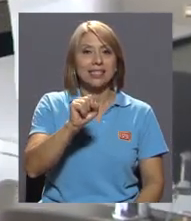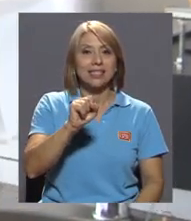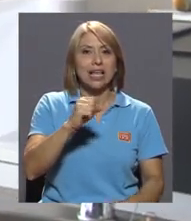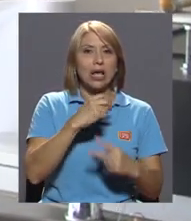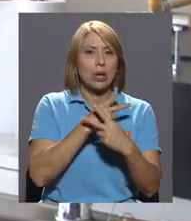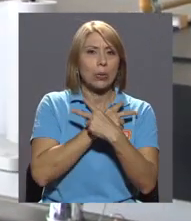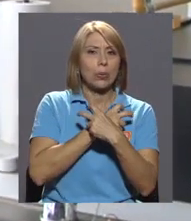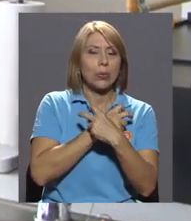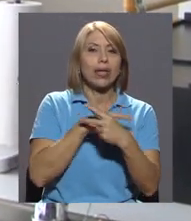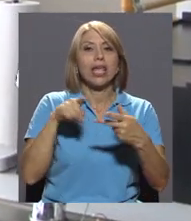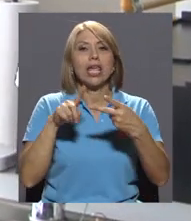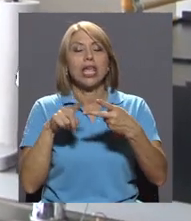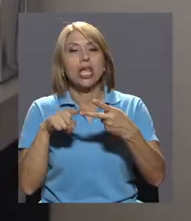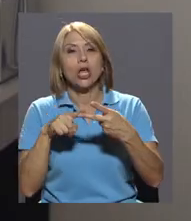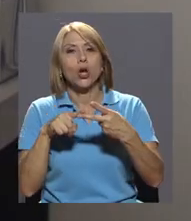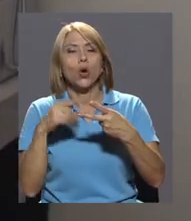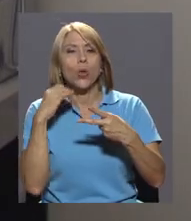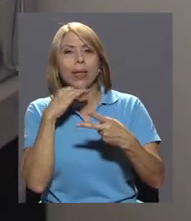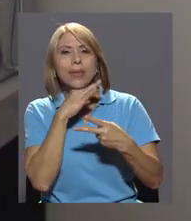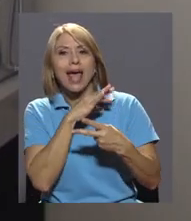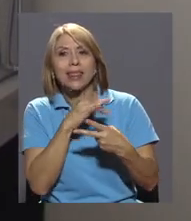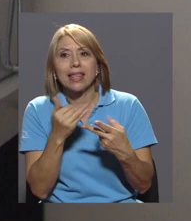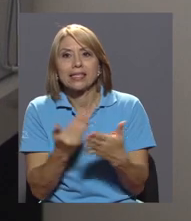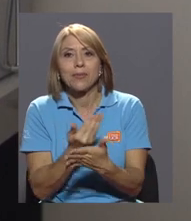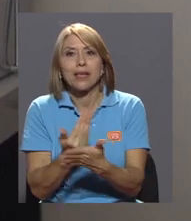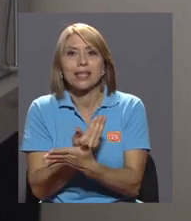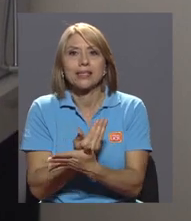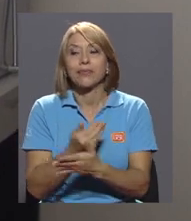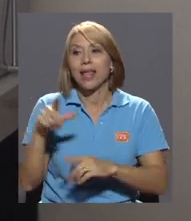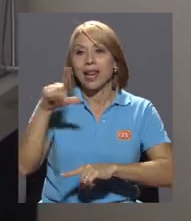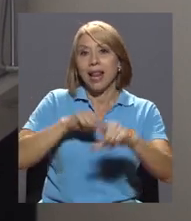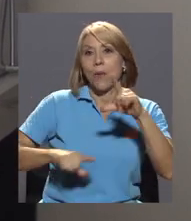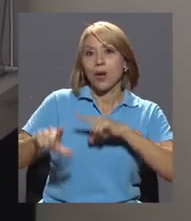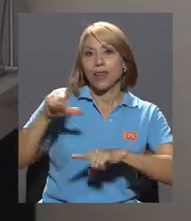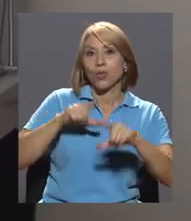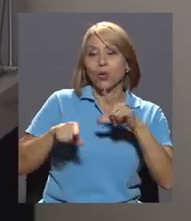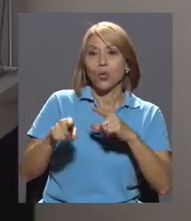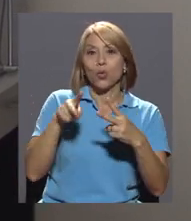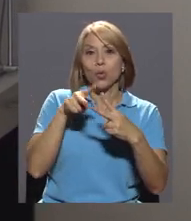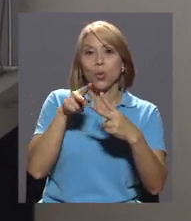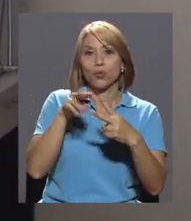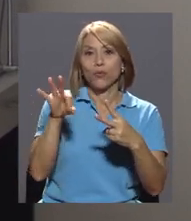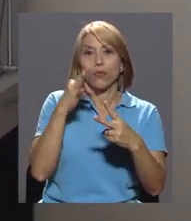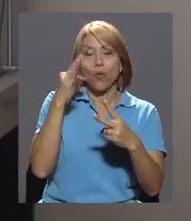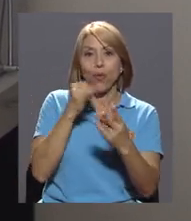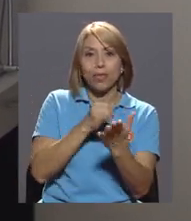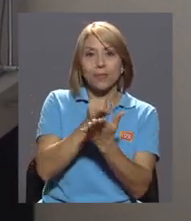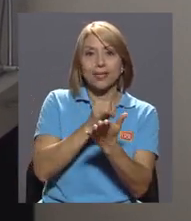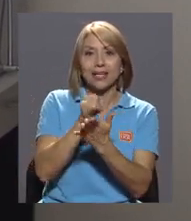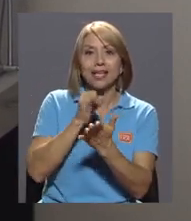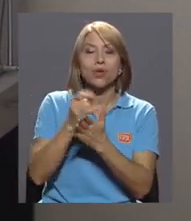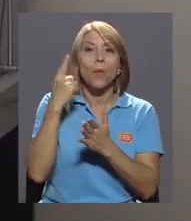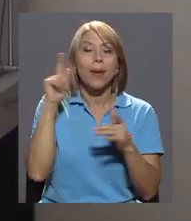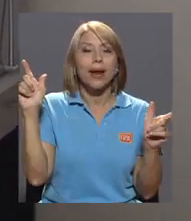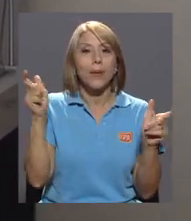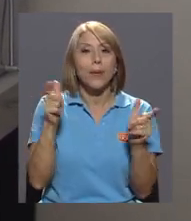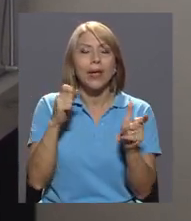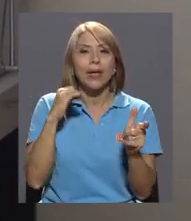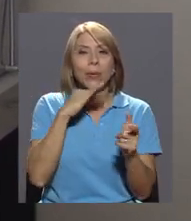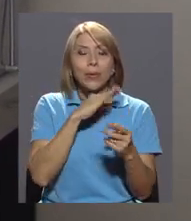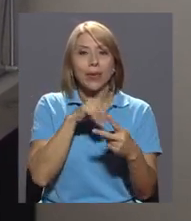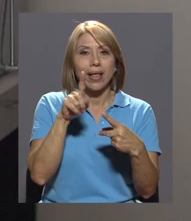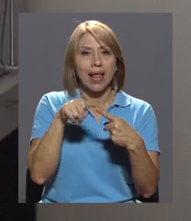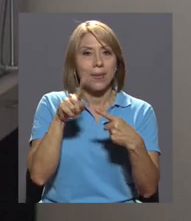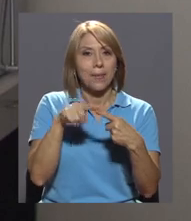emergentes. El laboratorio de biorremediación lleva dos líneas principales de investigación en lo que es la degradación de contaminantes. La